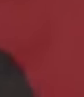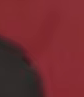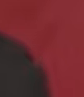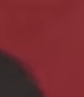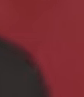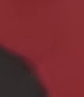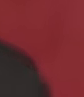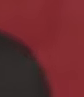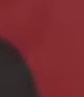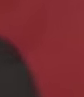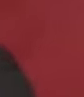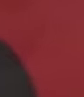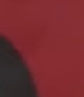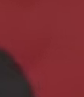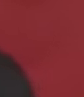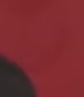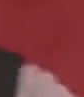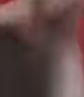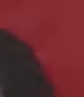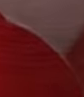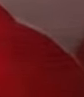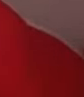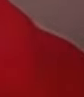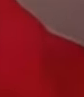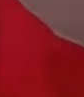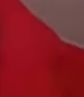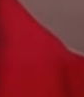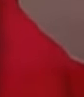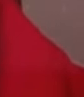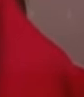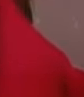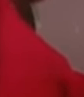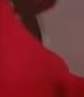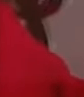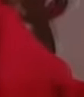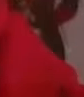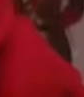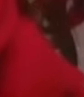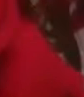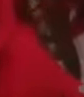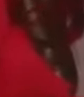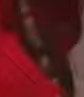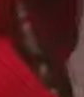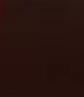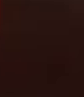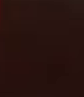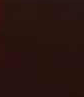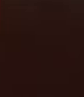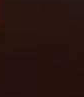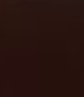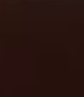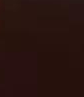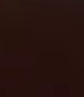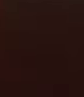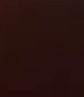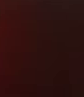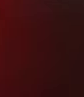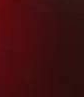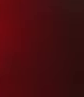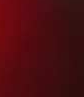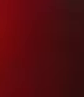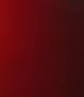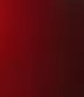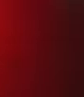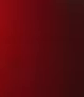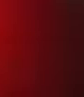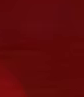tu facultad, la prensa miente, los muros escupen la verdad. Simula con mediocridad. Borrachos un martes. Tú y yo Sid y